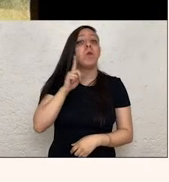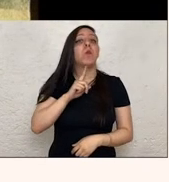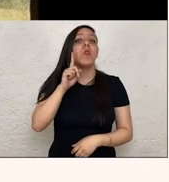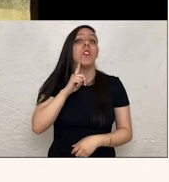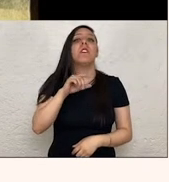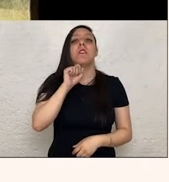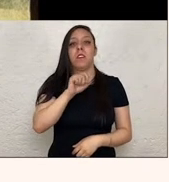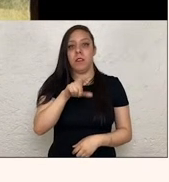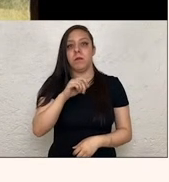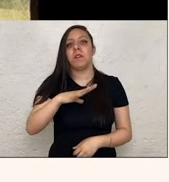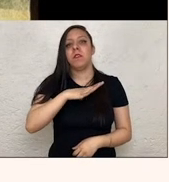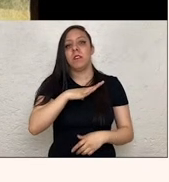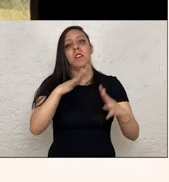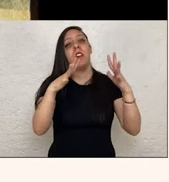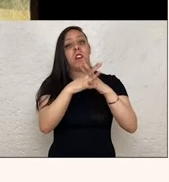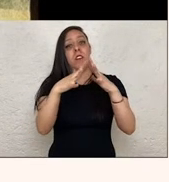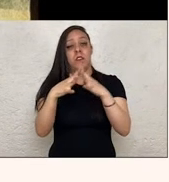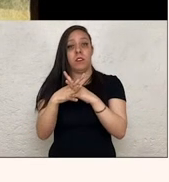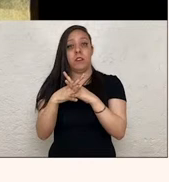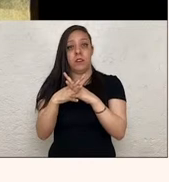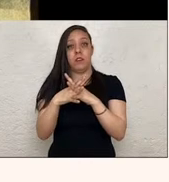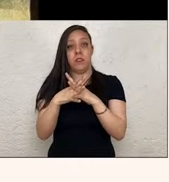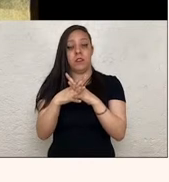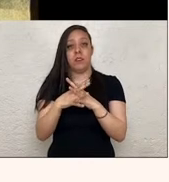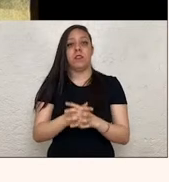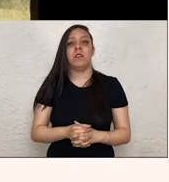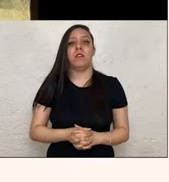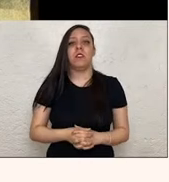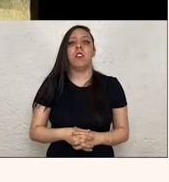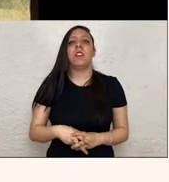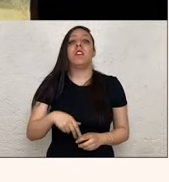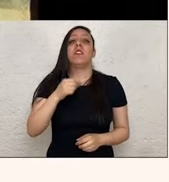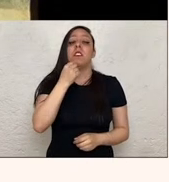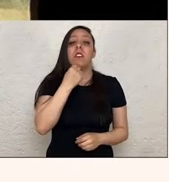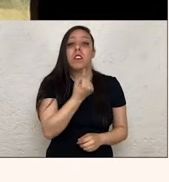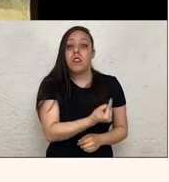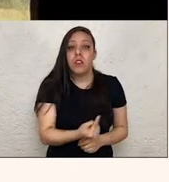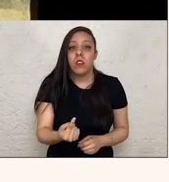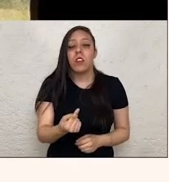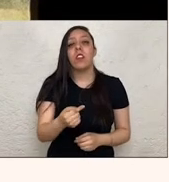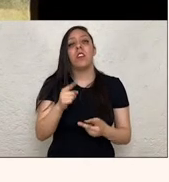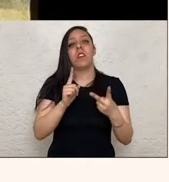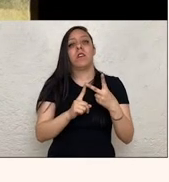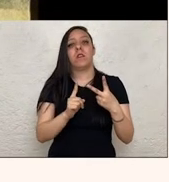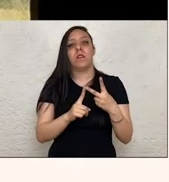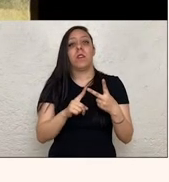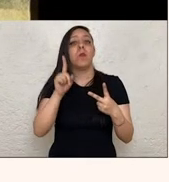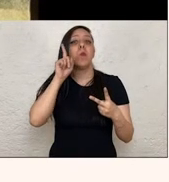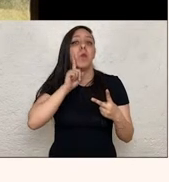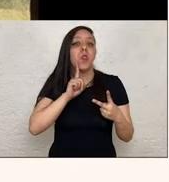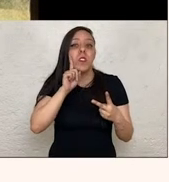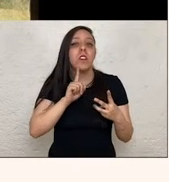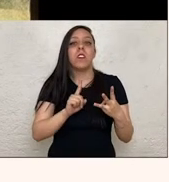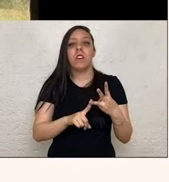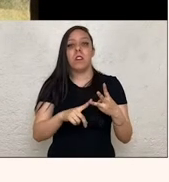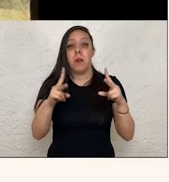es un recuerdo que las mujeres también estaban involucradas en estas guerras y los niños.